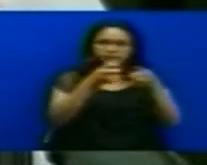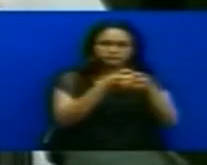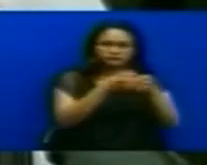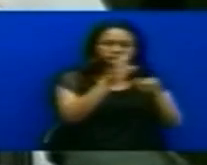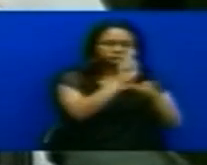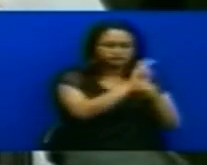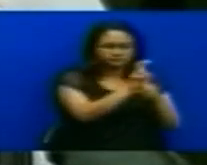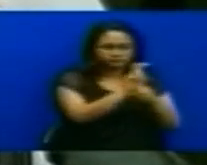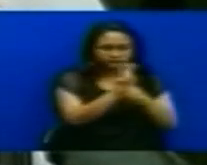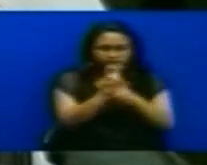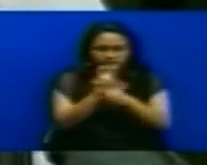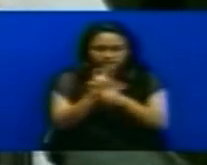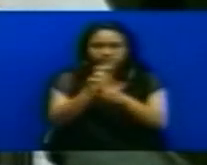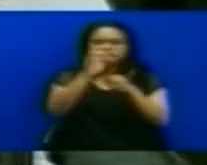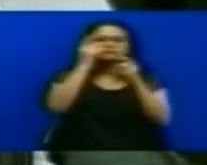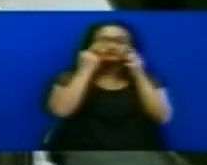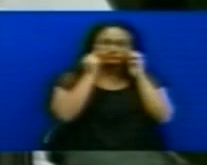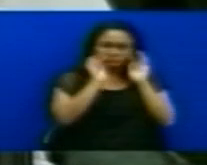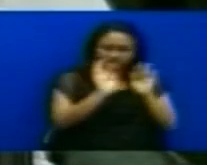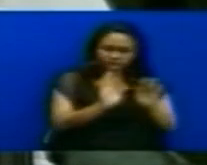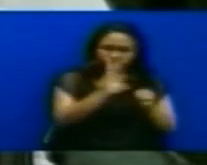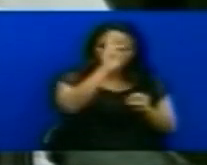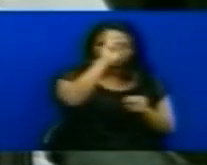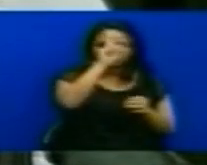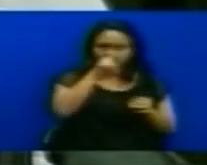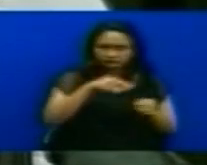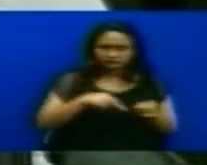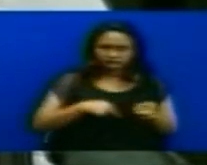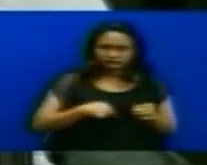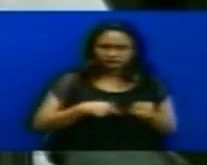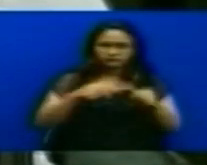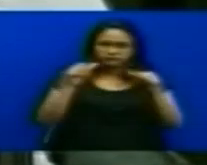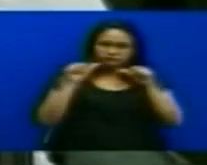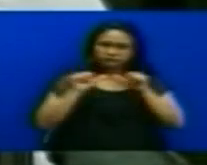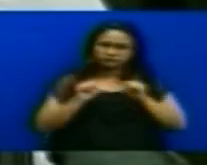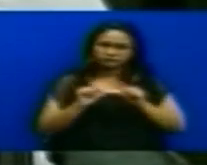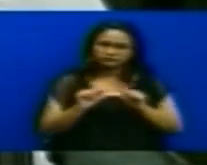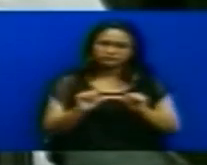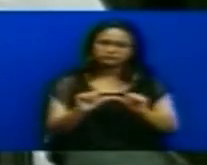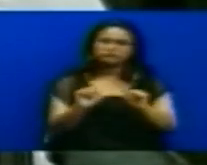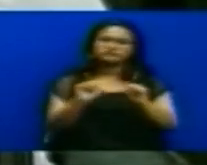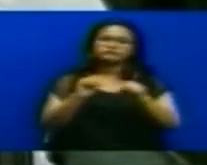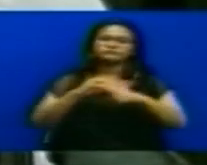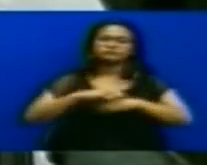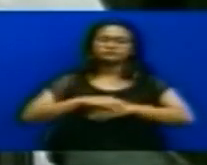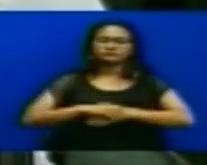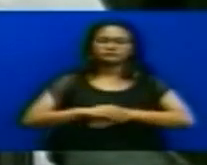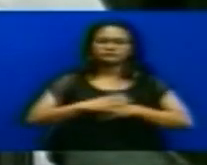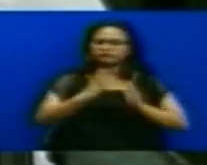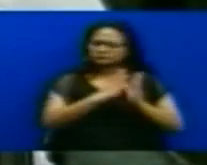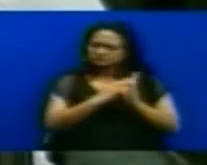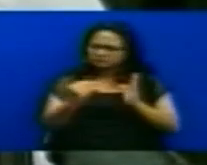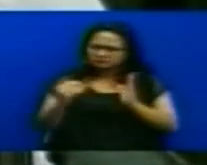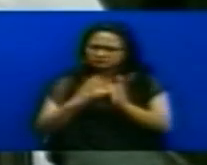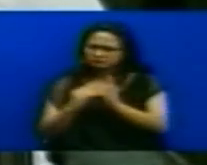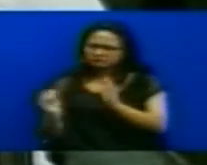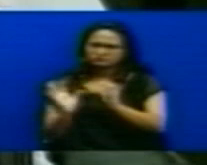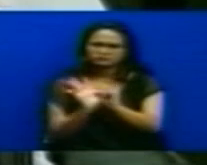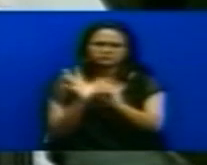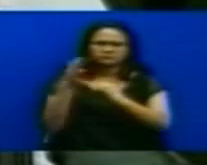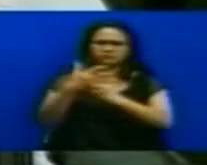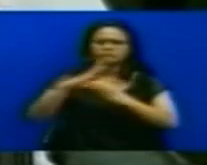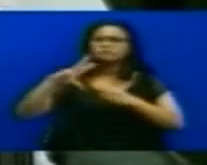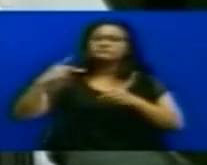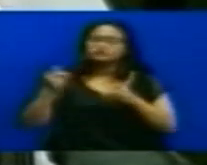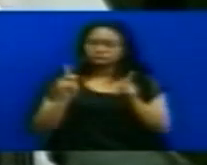cuidado y monitoreo responsable y permanente. No tenemos transmisión